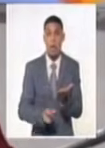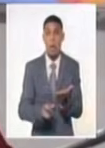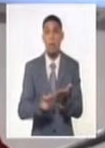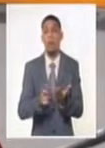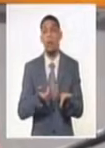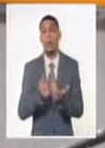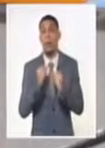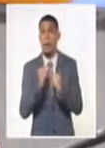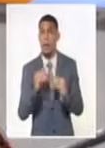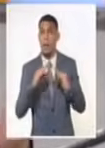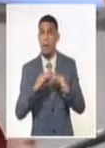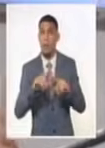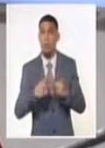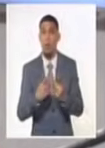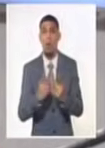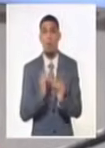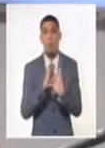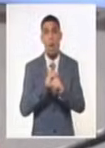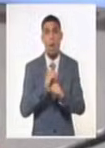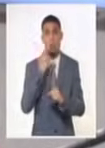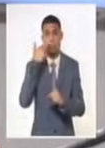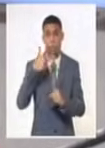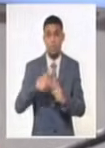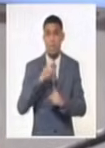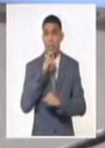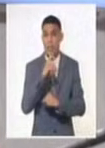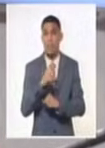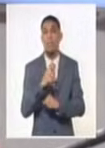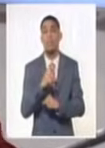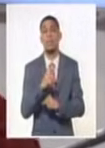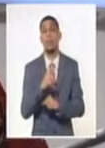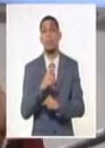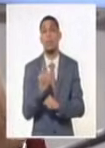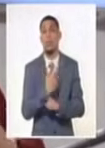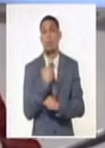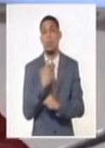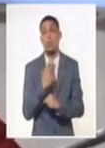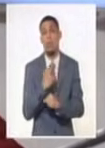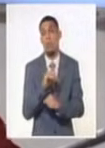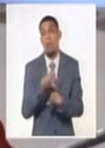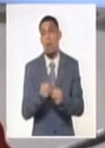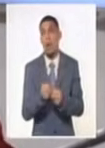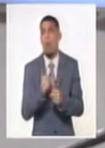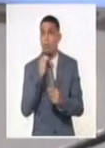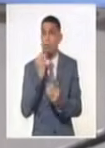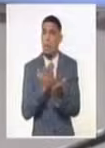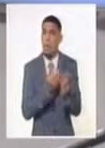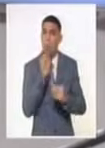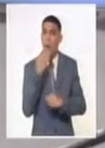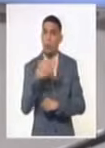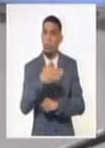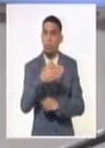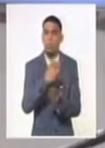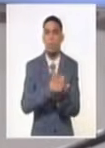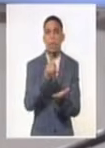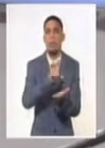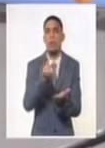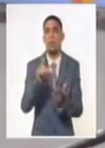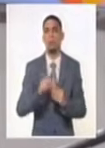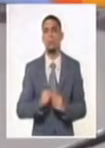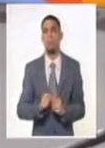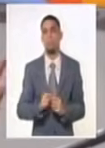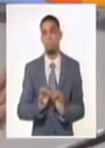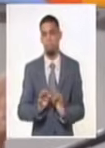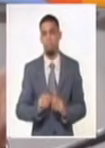medio de muchísimas, pero es la variante para que estén más cerca. Hay escuelas especiales que han servido de acogida para matrículas de preuniversitarios, es decir, nos